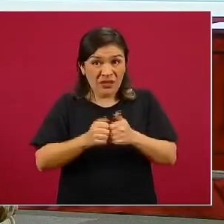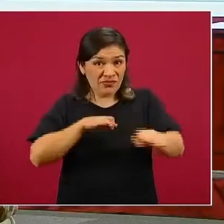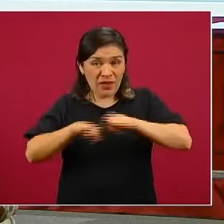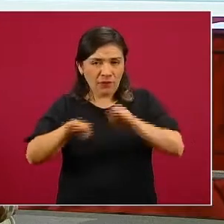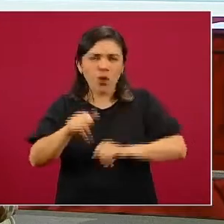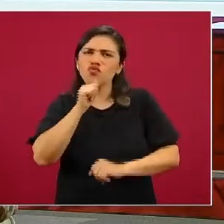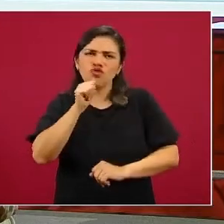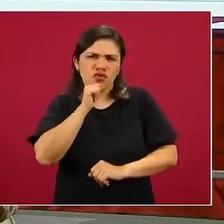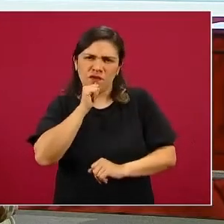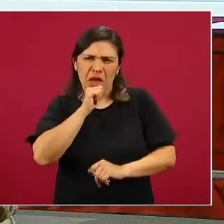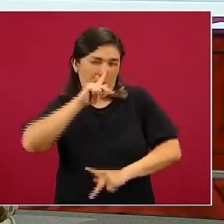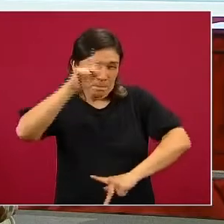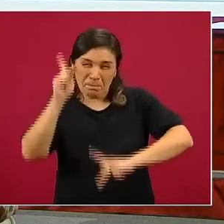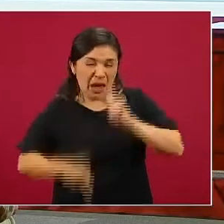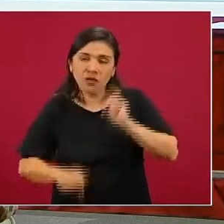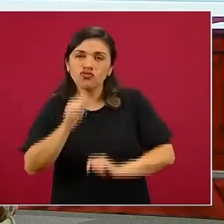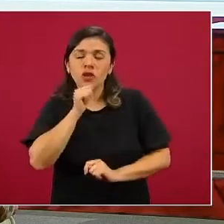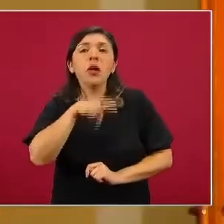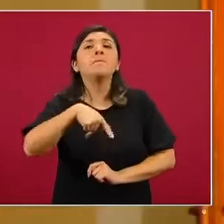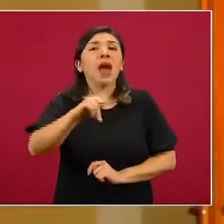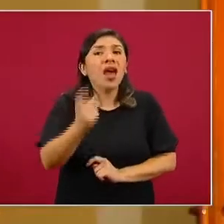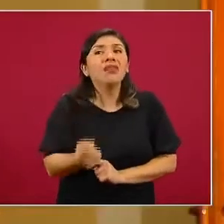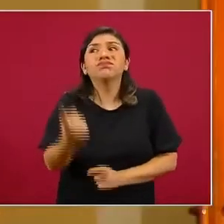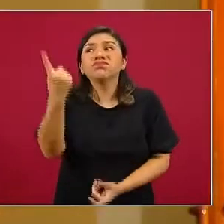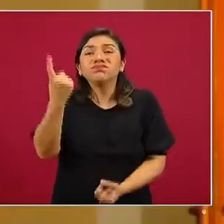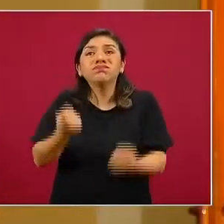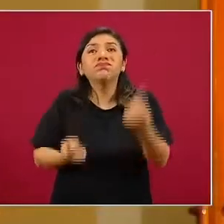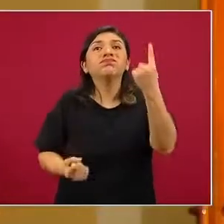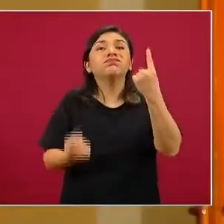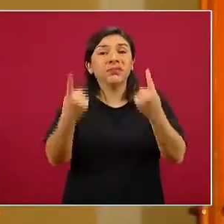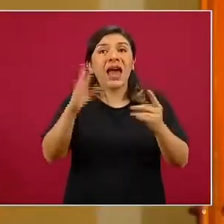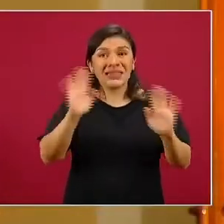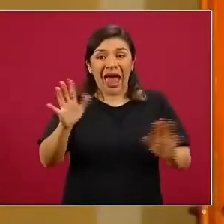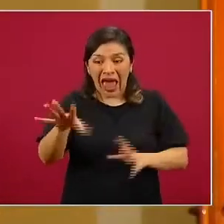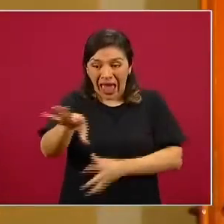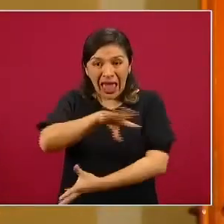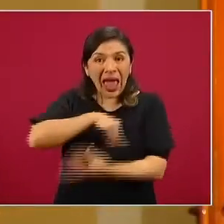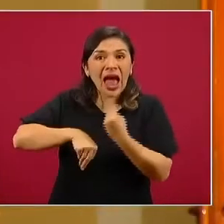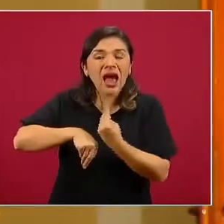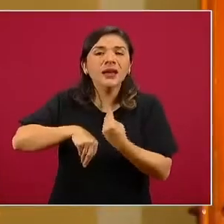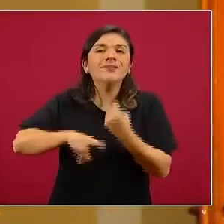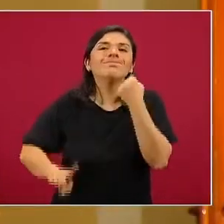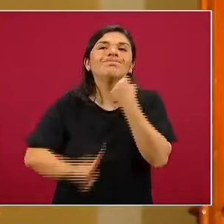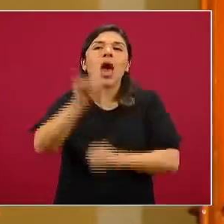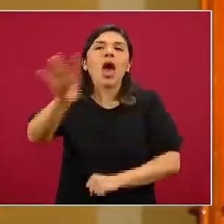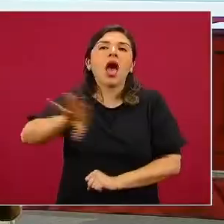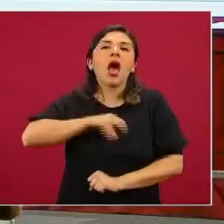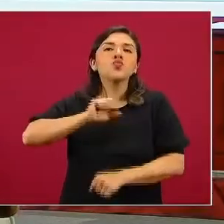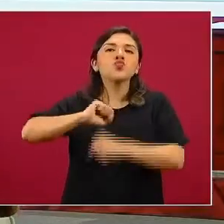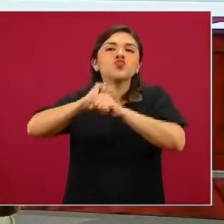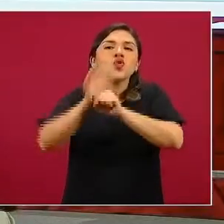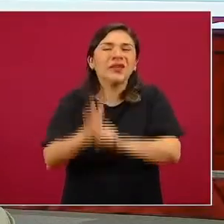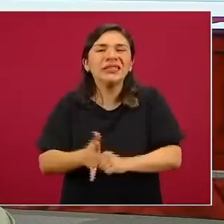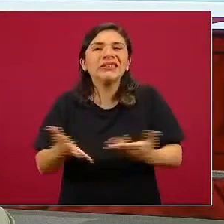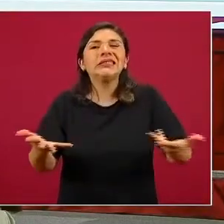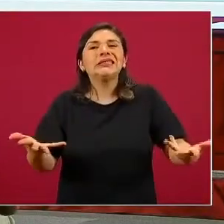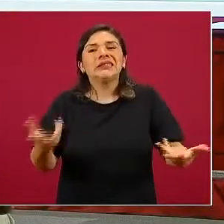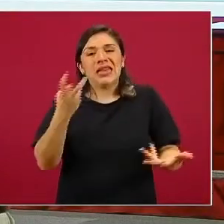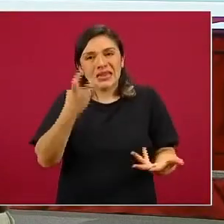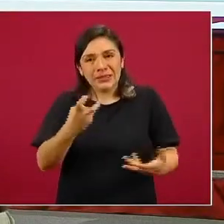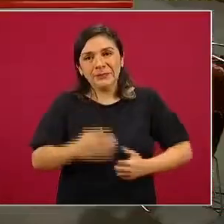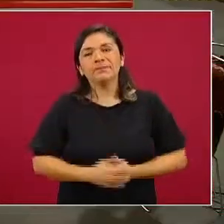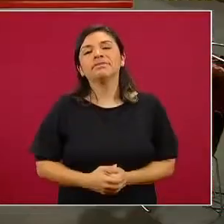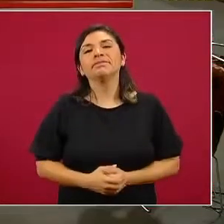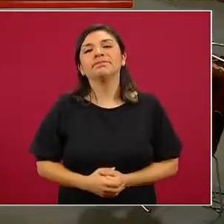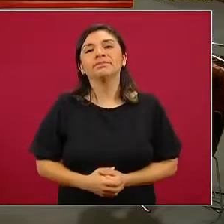en su totalidad, pero sí tuvieron casos de los cuales se trasplantaron y adquirieron la enfermedad. La siguiente, por